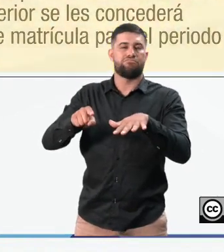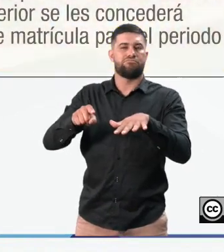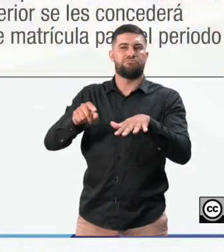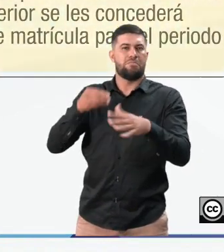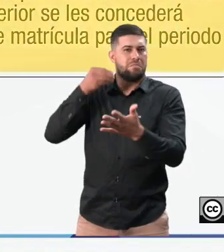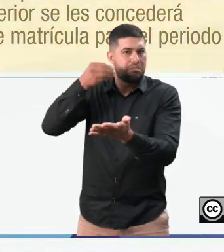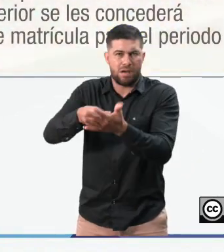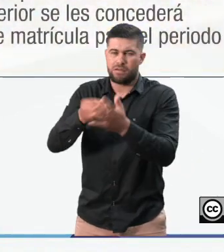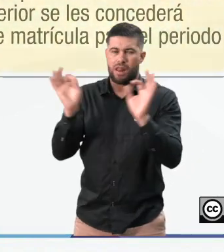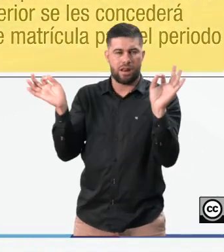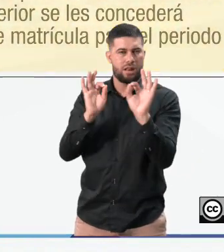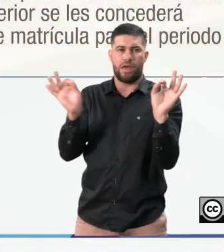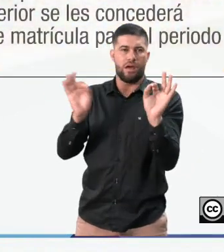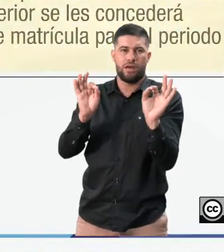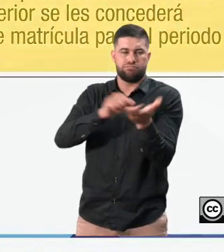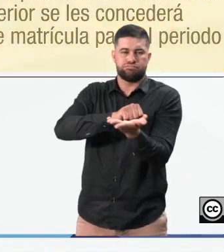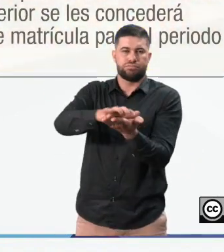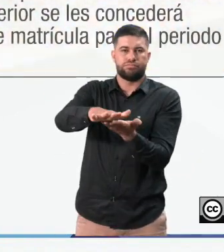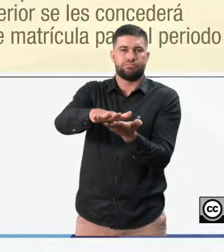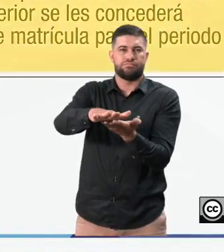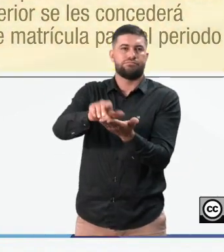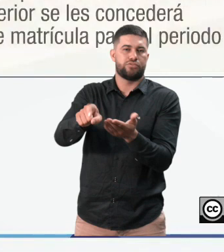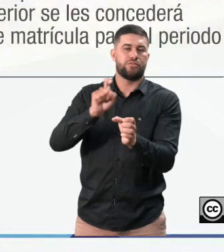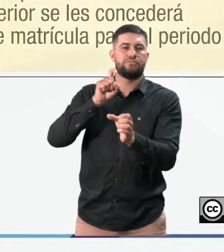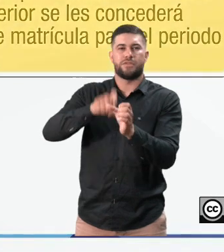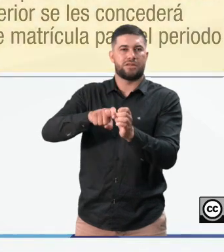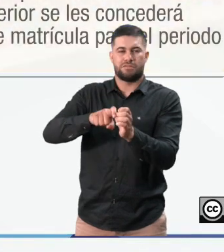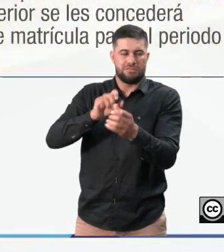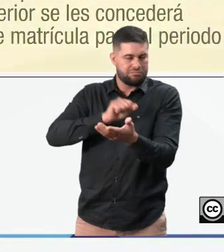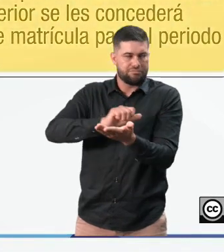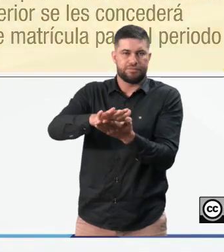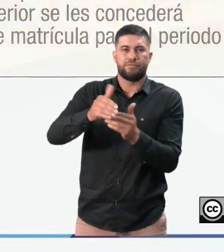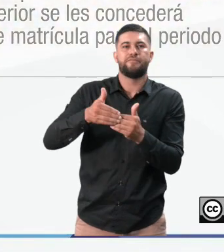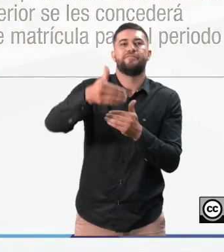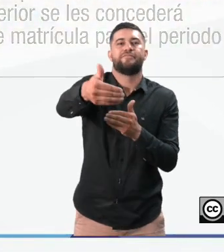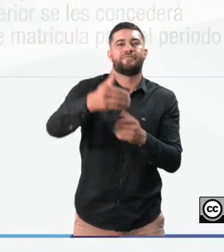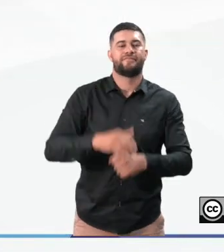del valor del concepto de la matrícula para el periodo siguiente.